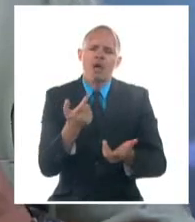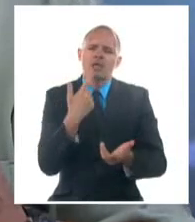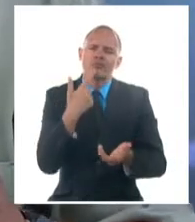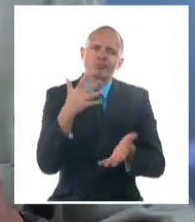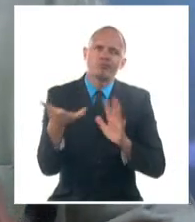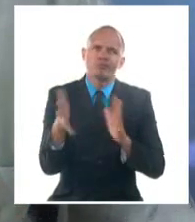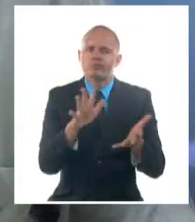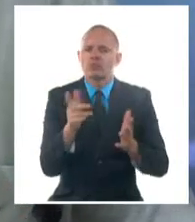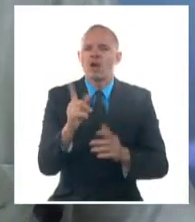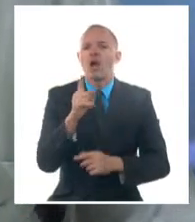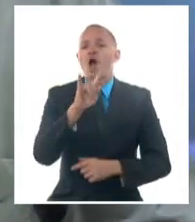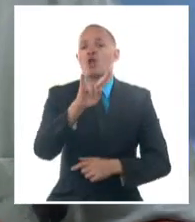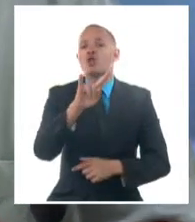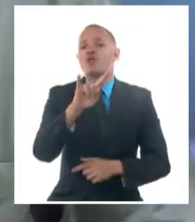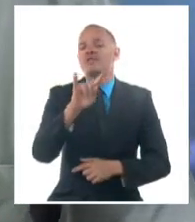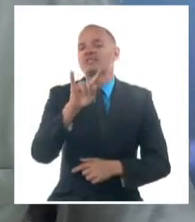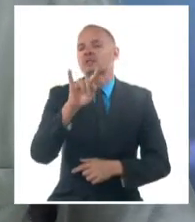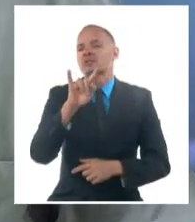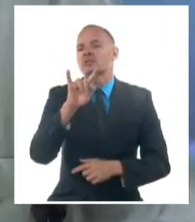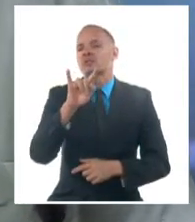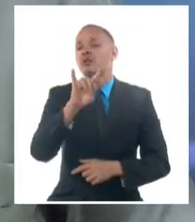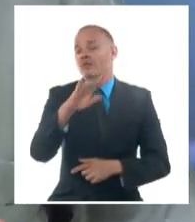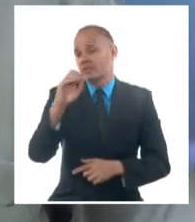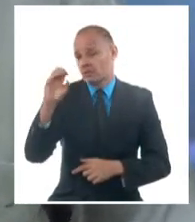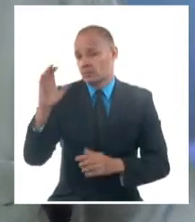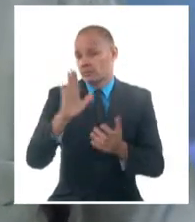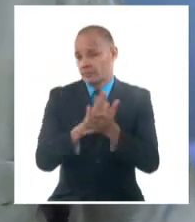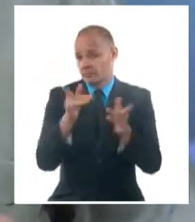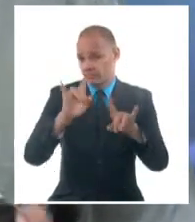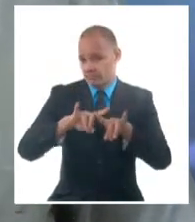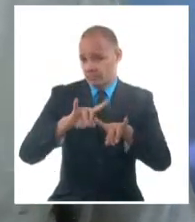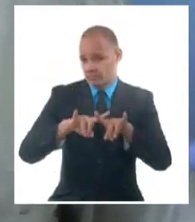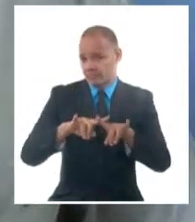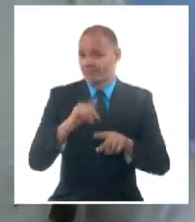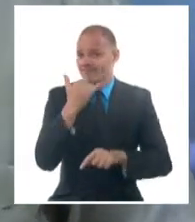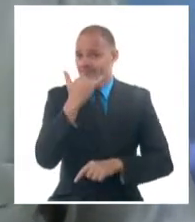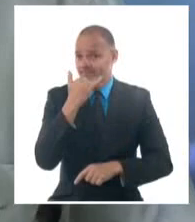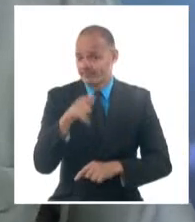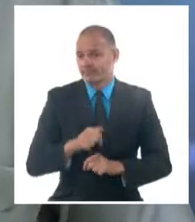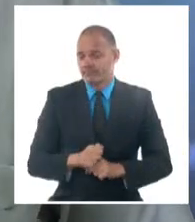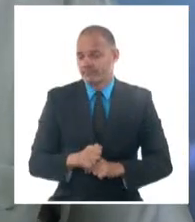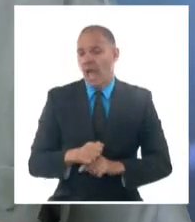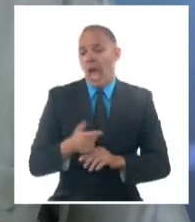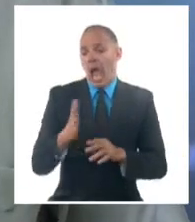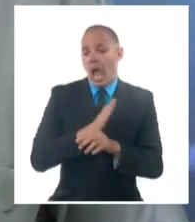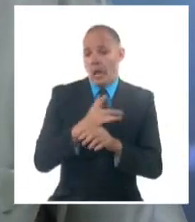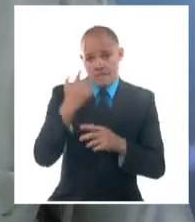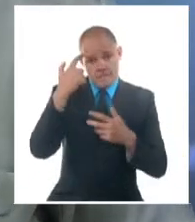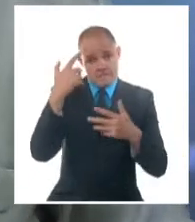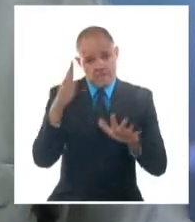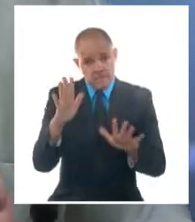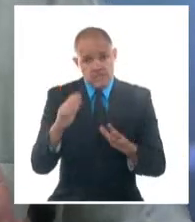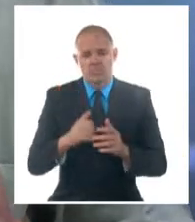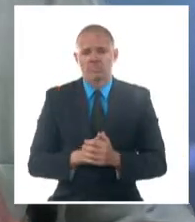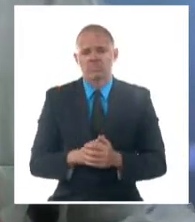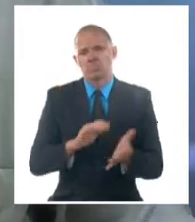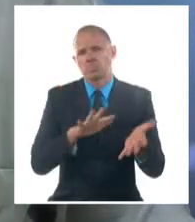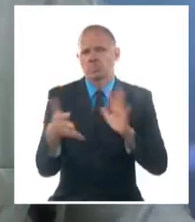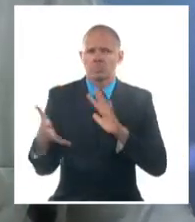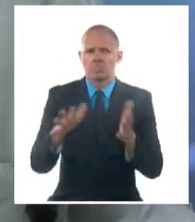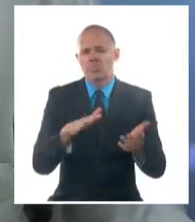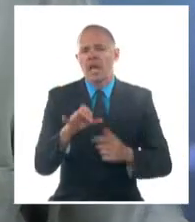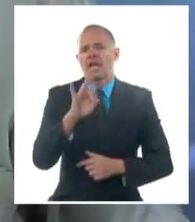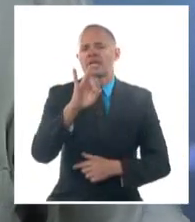los 900 megawatts y se había pronosticado, se había estimado una afectación de